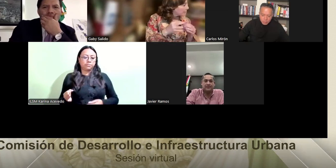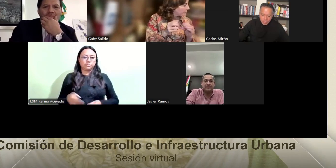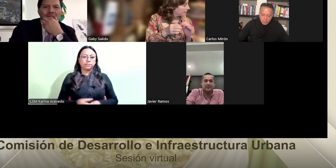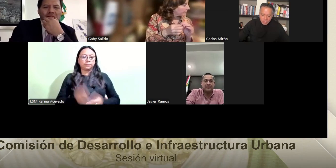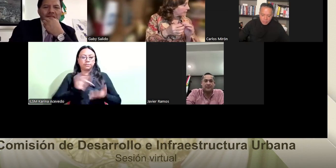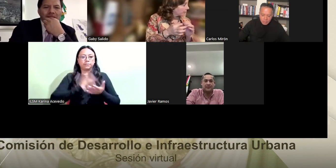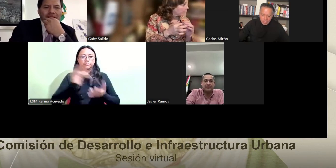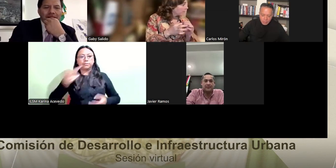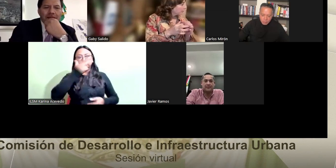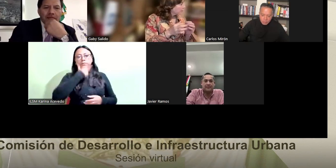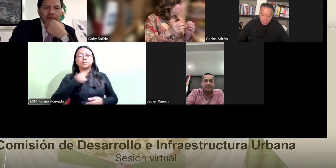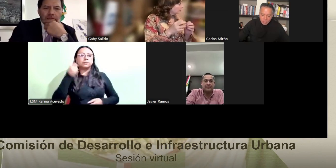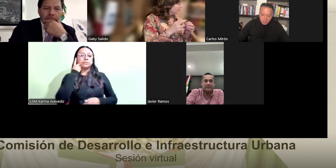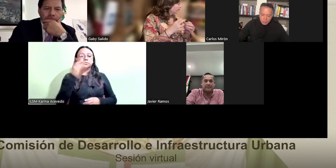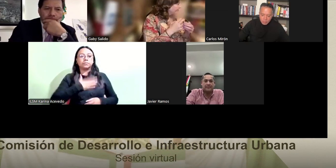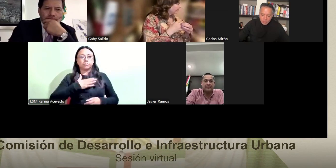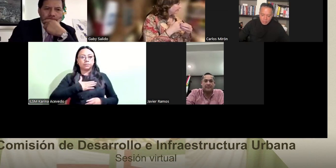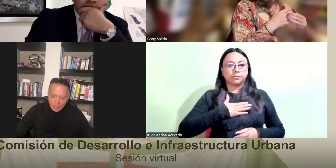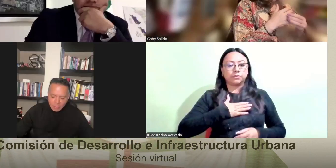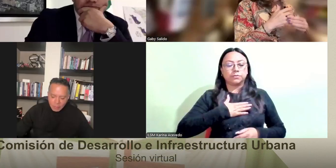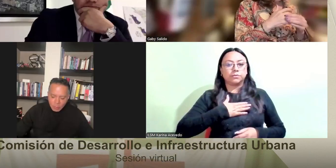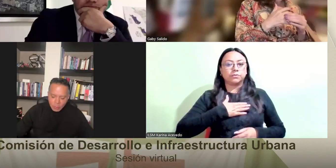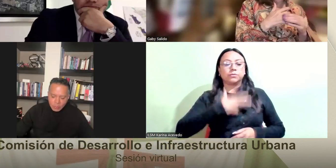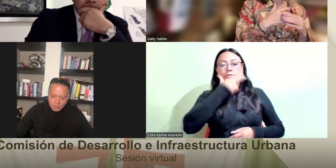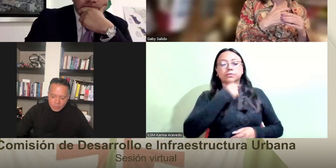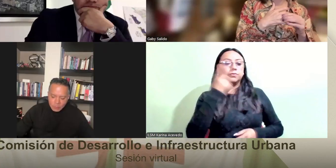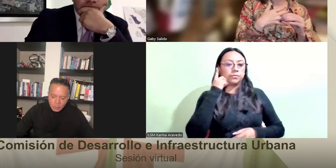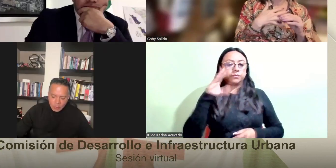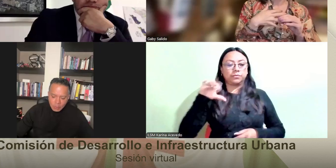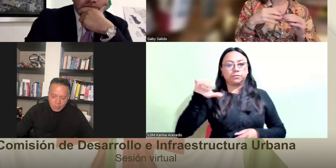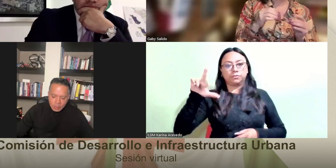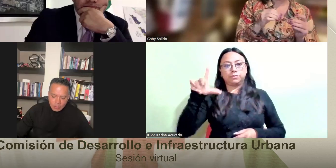Gracias, diputado. El de la voz, Carlos Mirón, a favor.